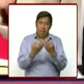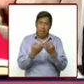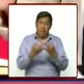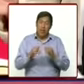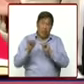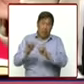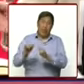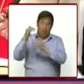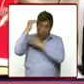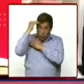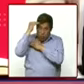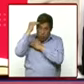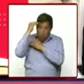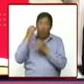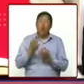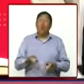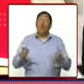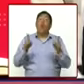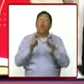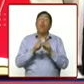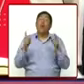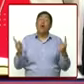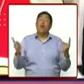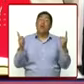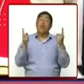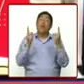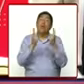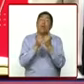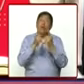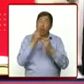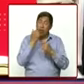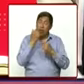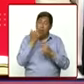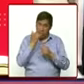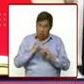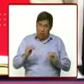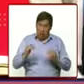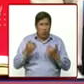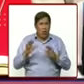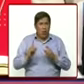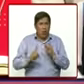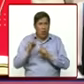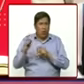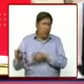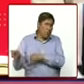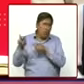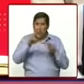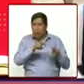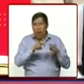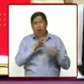en Santa Cruz. ¿Cuándo se van a poder encontrar con las niñas o es que ya viajó alguno de los miembros?